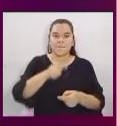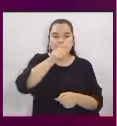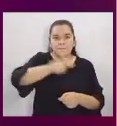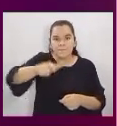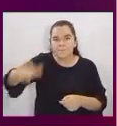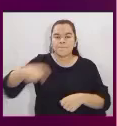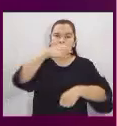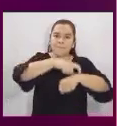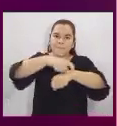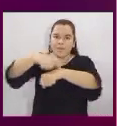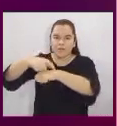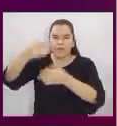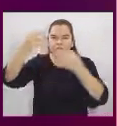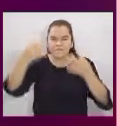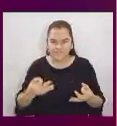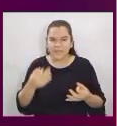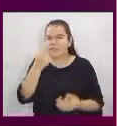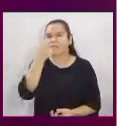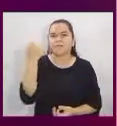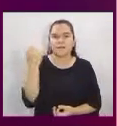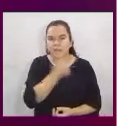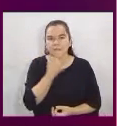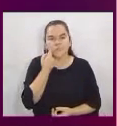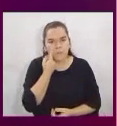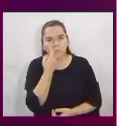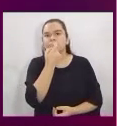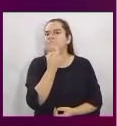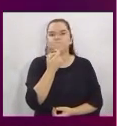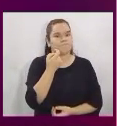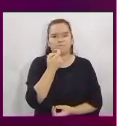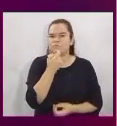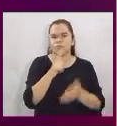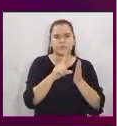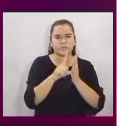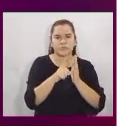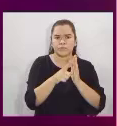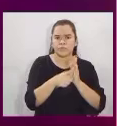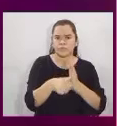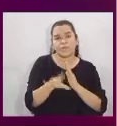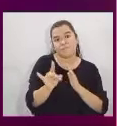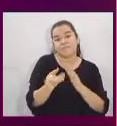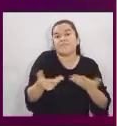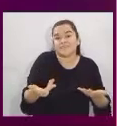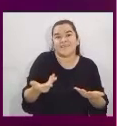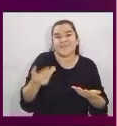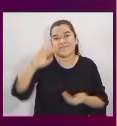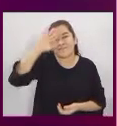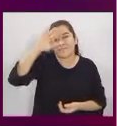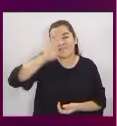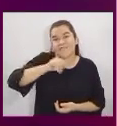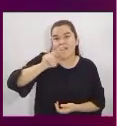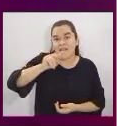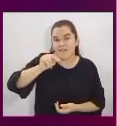la dificultad para reconocer, para hacer un diagnóstico preciso por parte de los